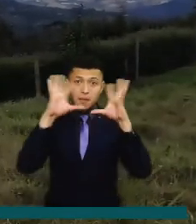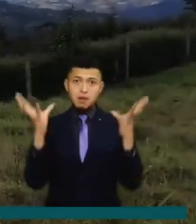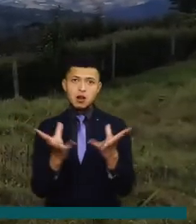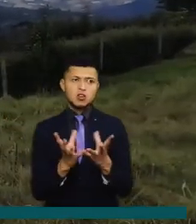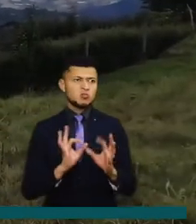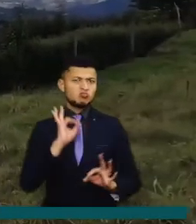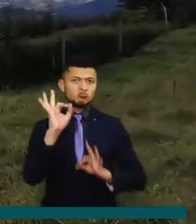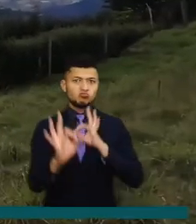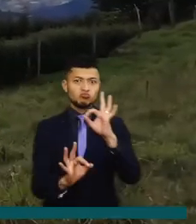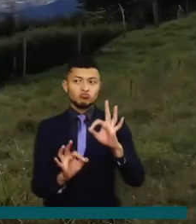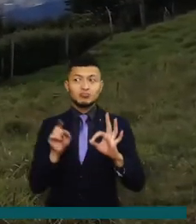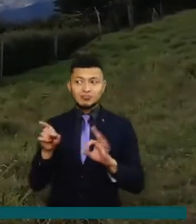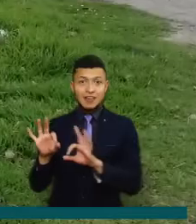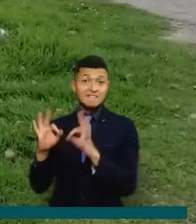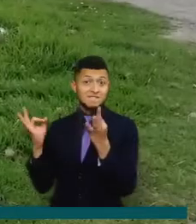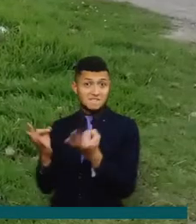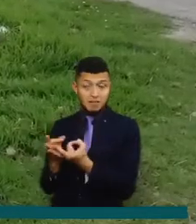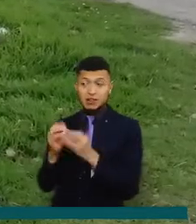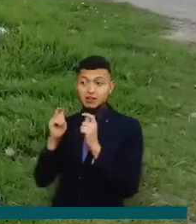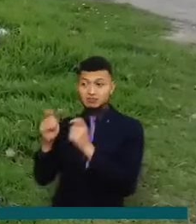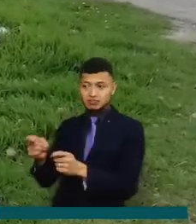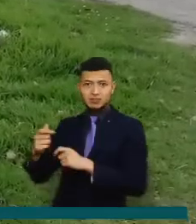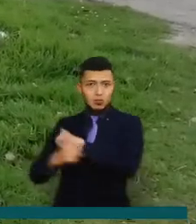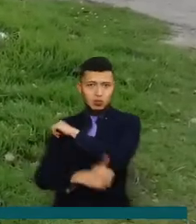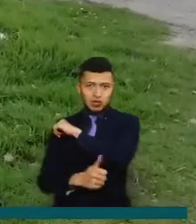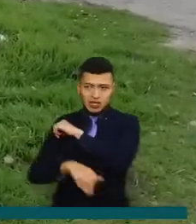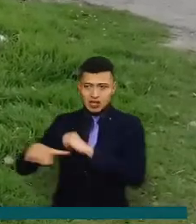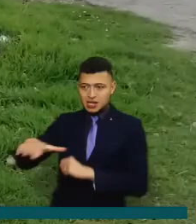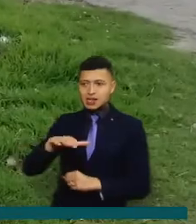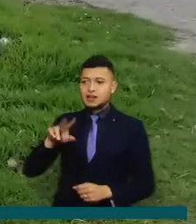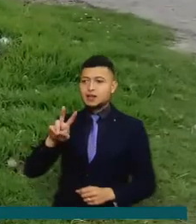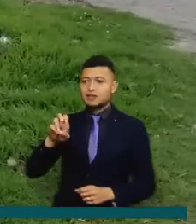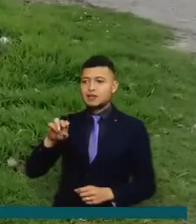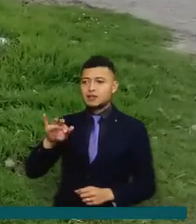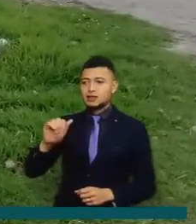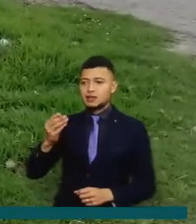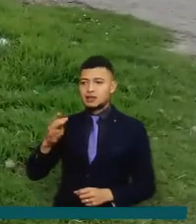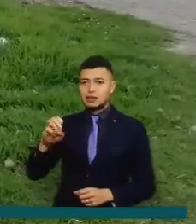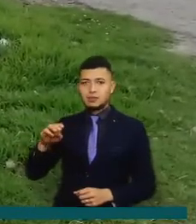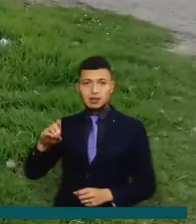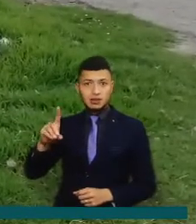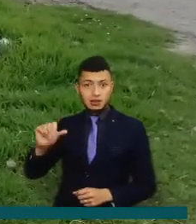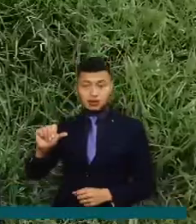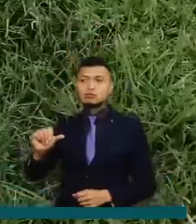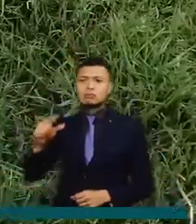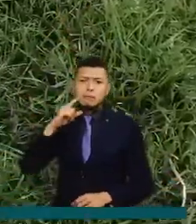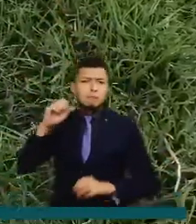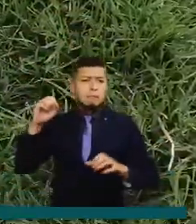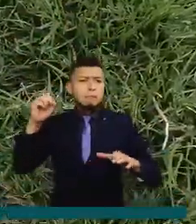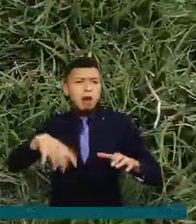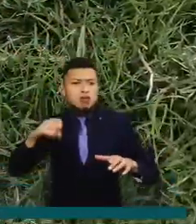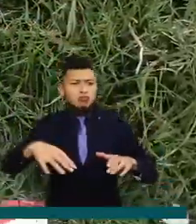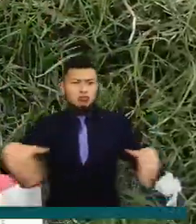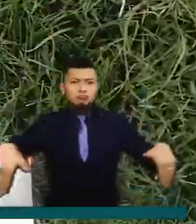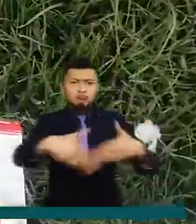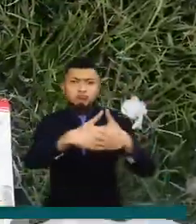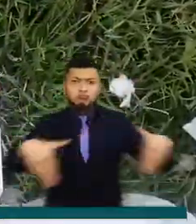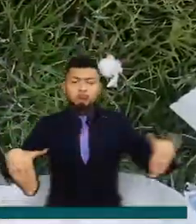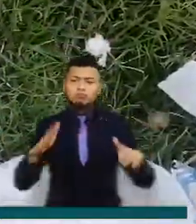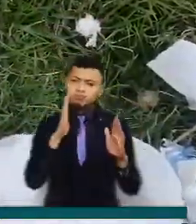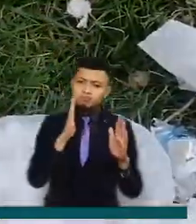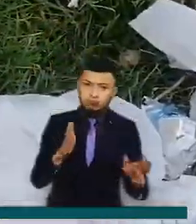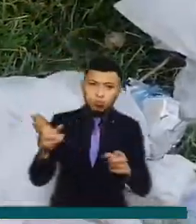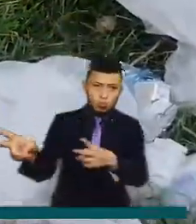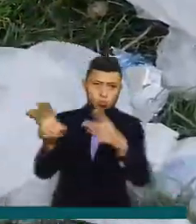Guardianes del planeta. Así es conocida una familia en Venta Quemada, Boyacá, que se preocupa por recoger las basuras arrojadas en la